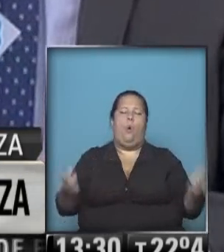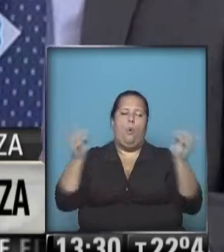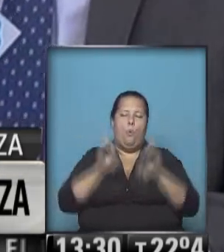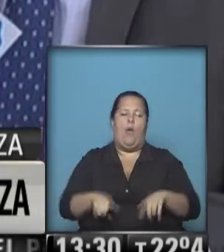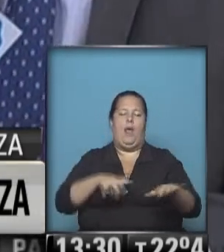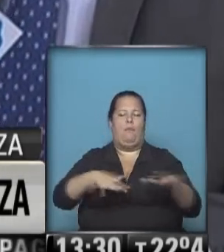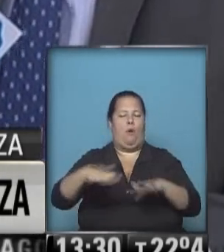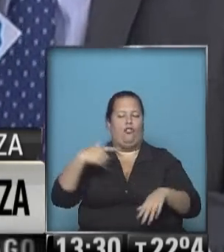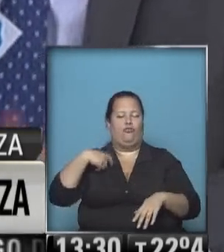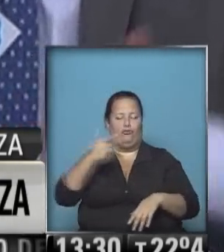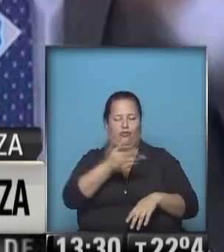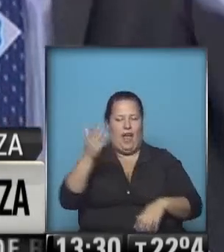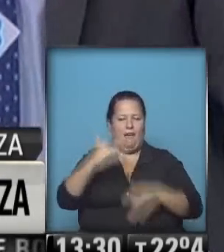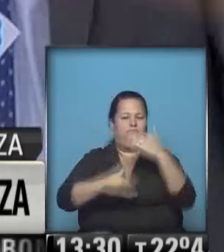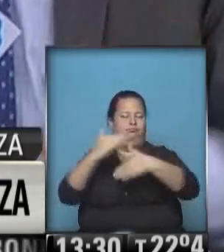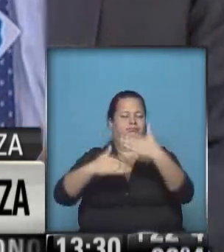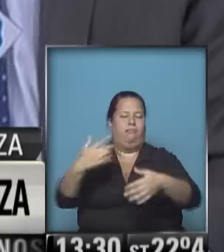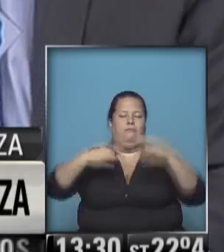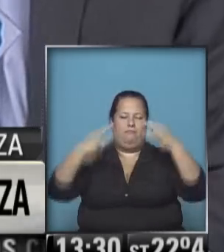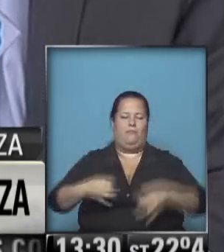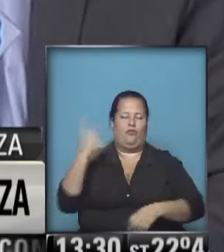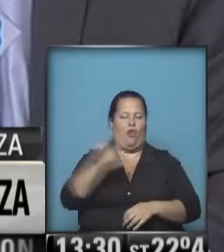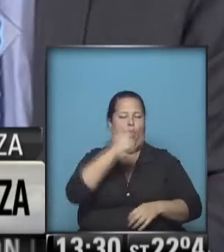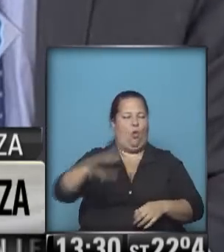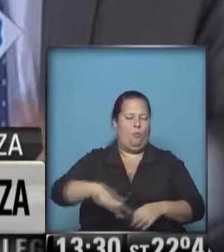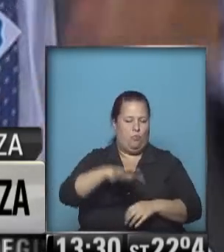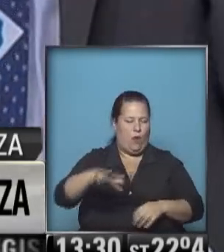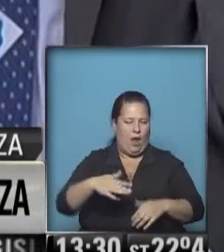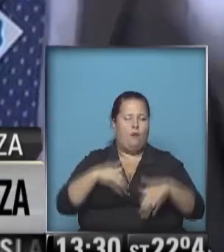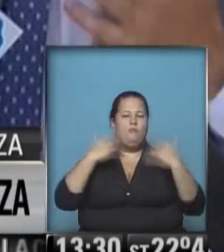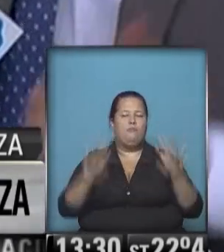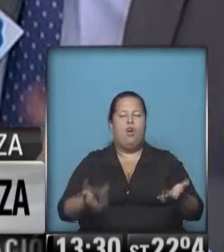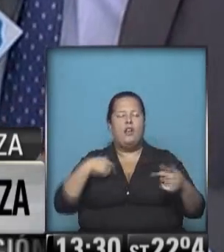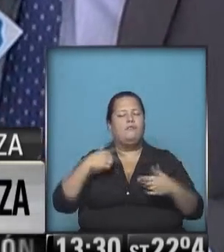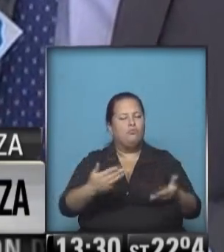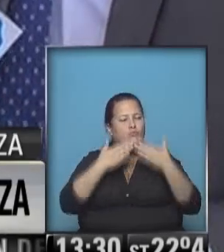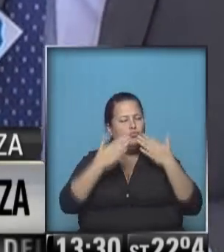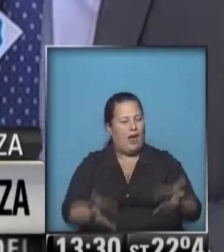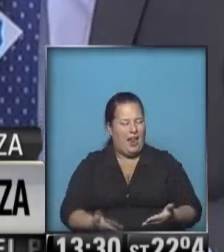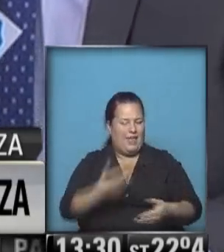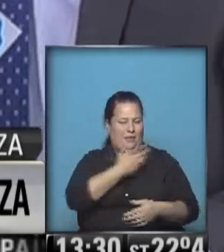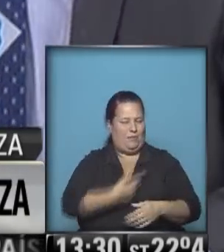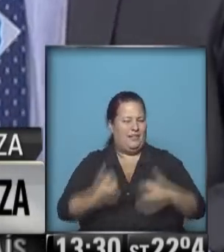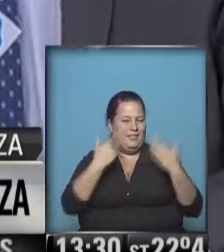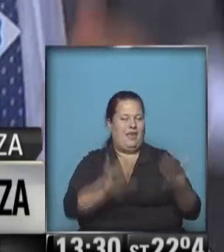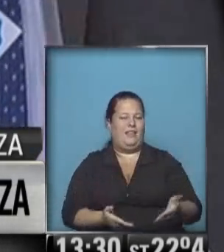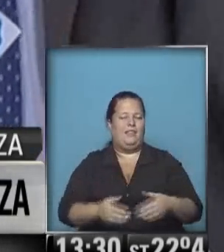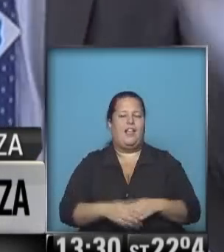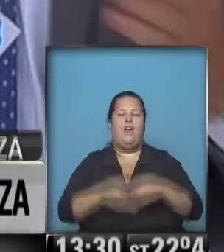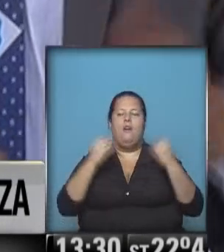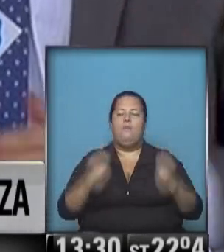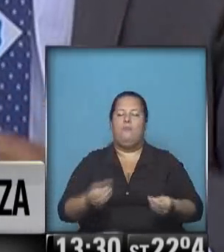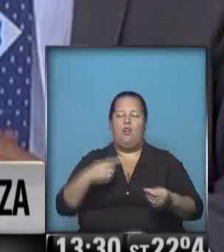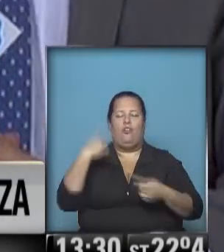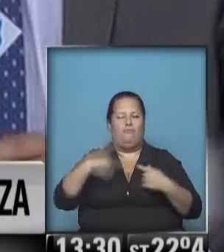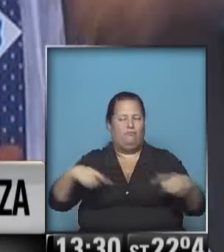la movilidad social ascendente que le da dignidad a nuestro pueblo. Por eso estamos muy agradecidos, señora presidenta, por todo lo